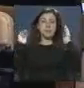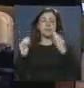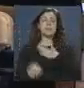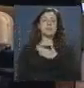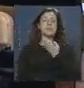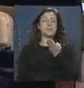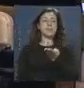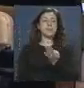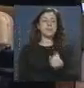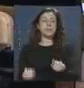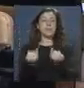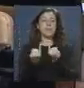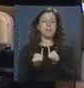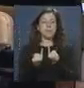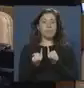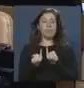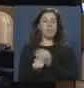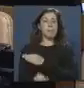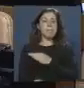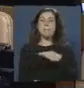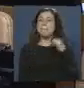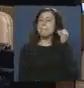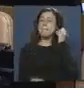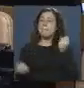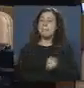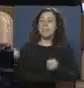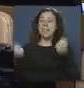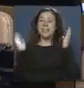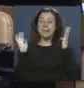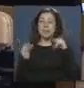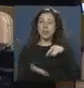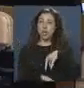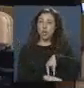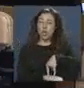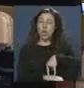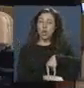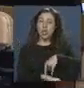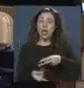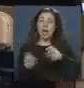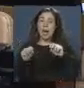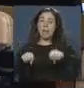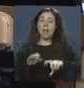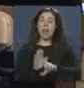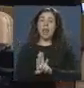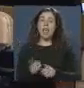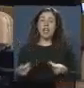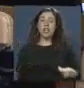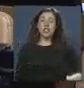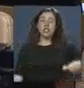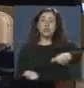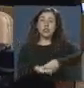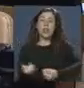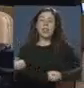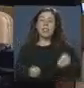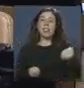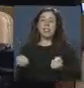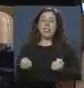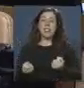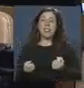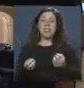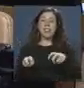Quiero pedirle información a la ministra de Transporte. Como usted sabe, este Parlamento aprobó la ley de subsidio al transporte público de